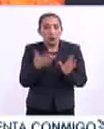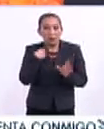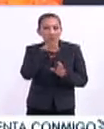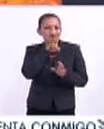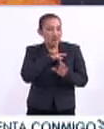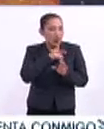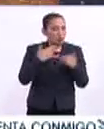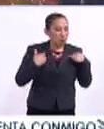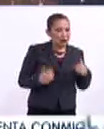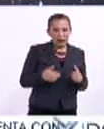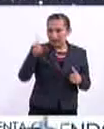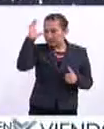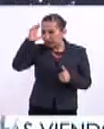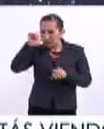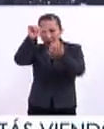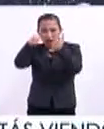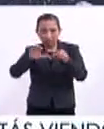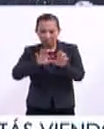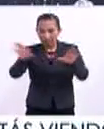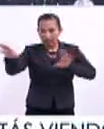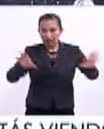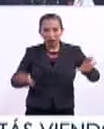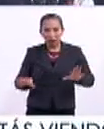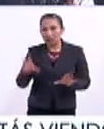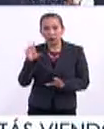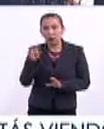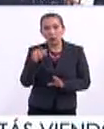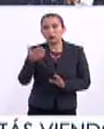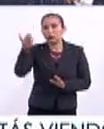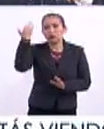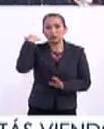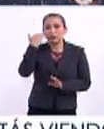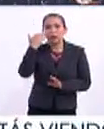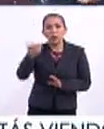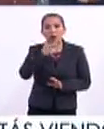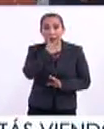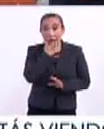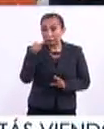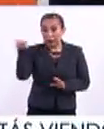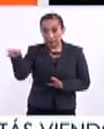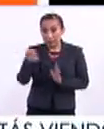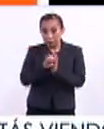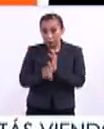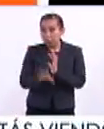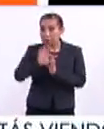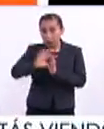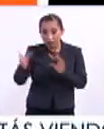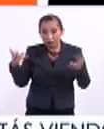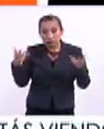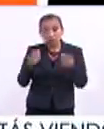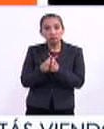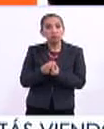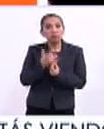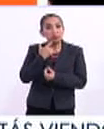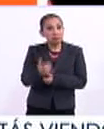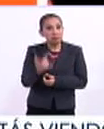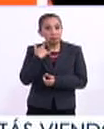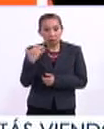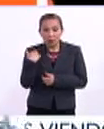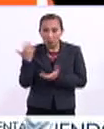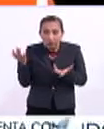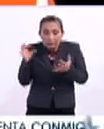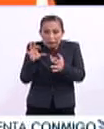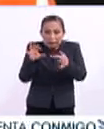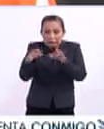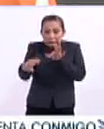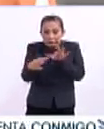entre humanidades, ciencias y artes, pues desde hace mucho tiempo en Inglaterra, por ejemplo, se ha estado luchando por acortar esa